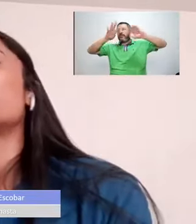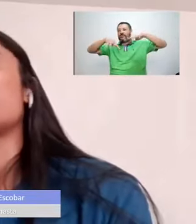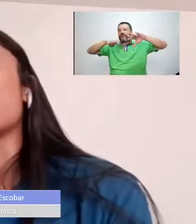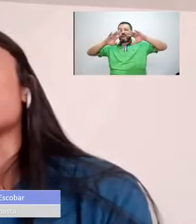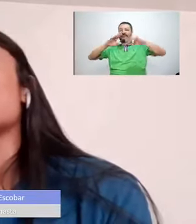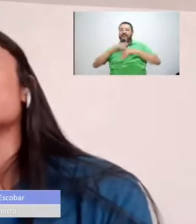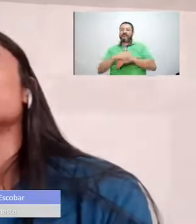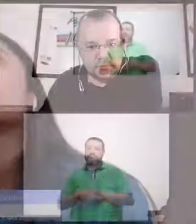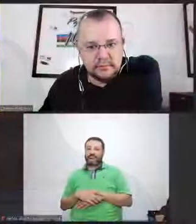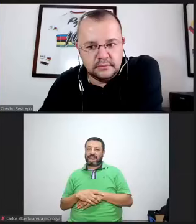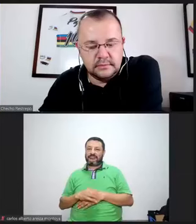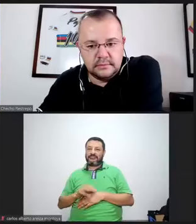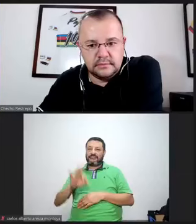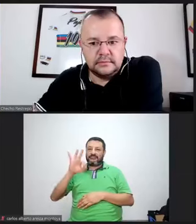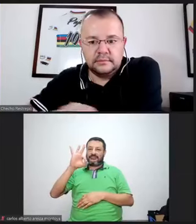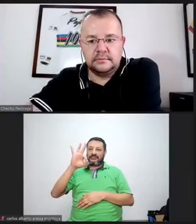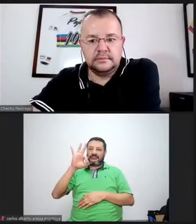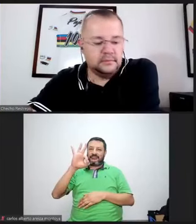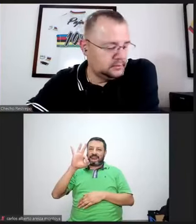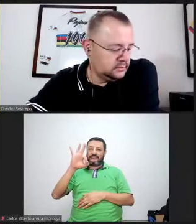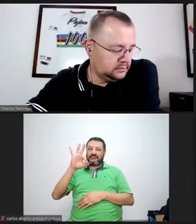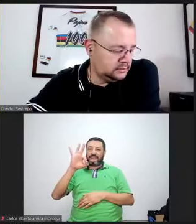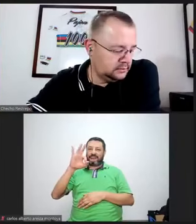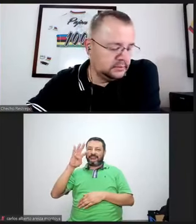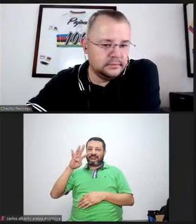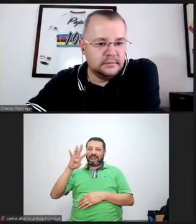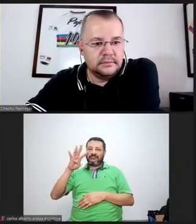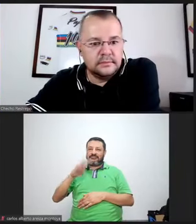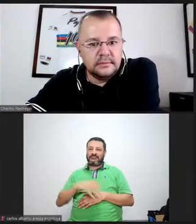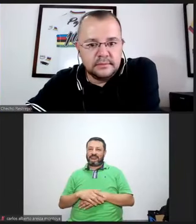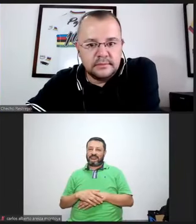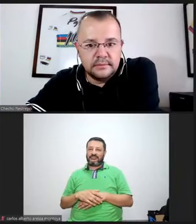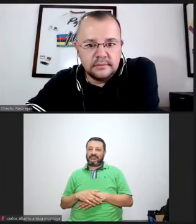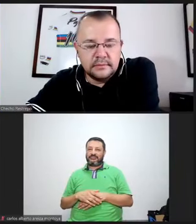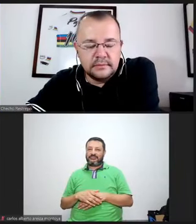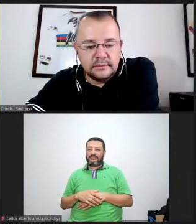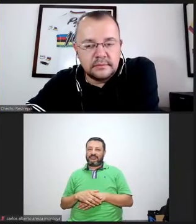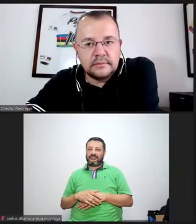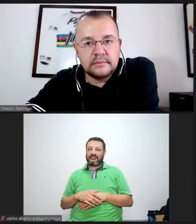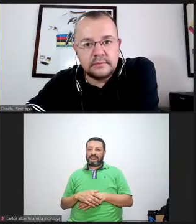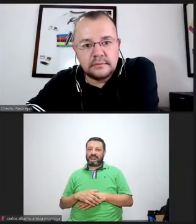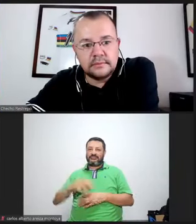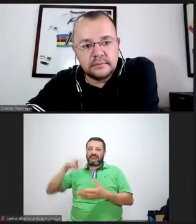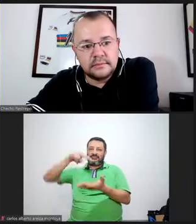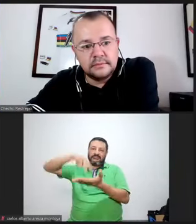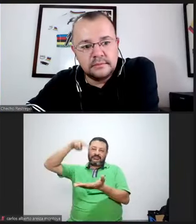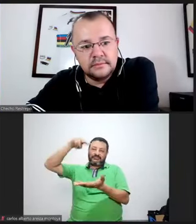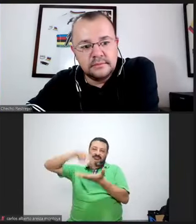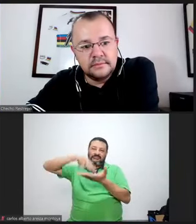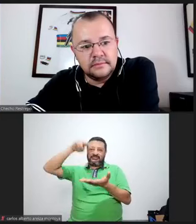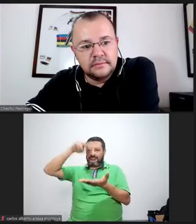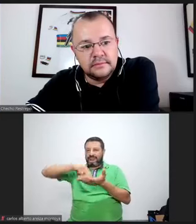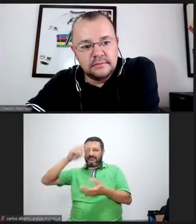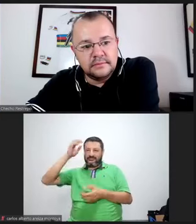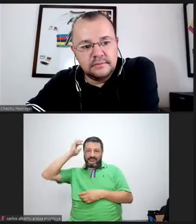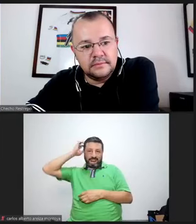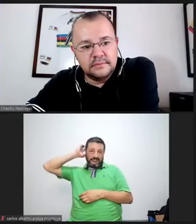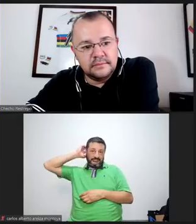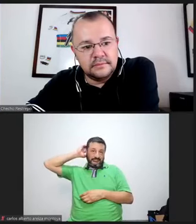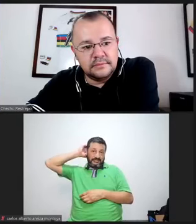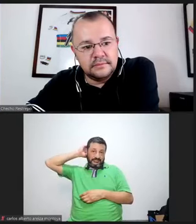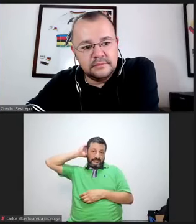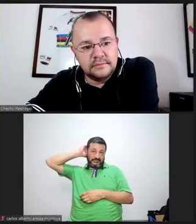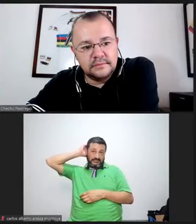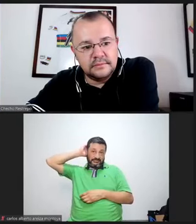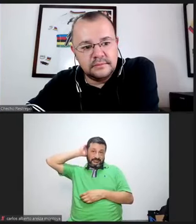llevo 3, y al cuarto ya me empiezan a dejar como a saltar un poco, entonces eso me da pie para